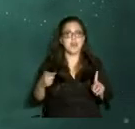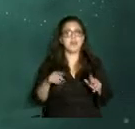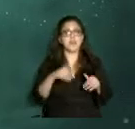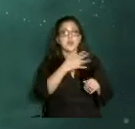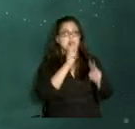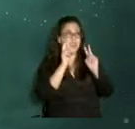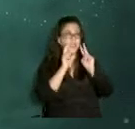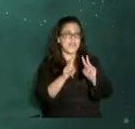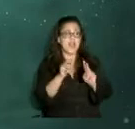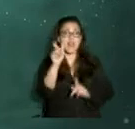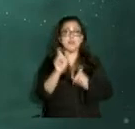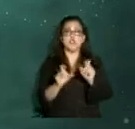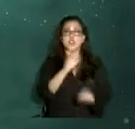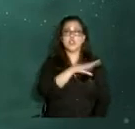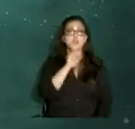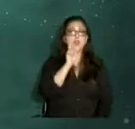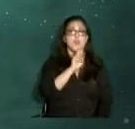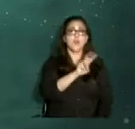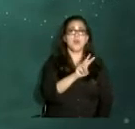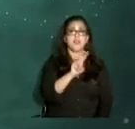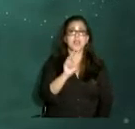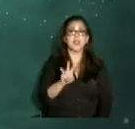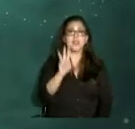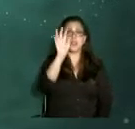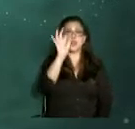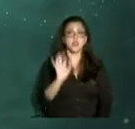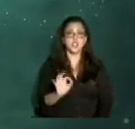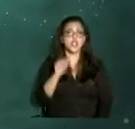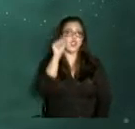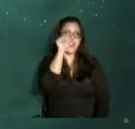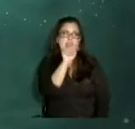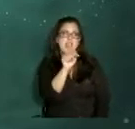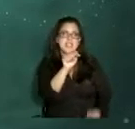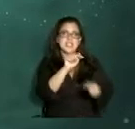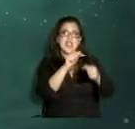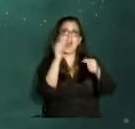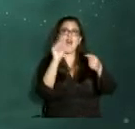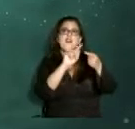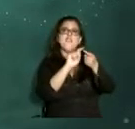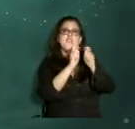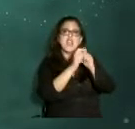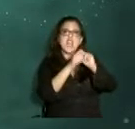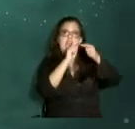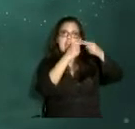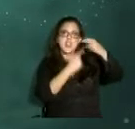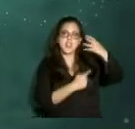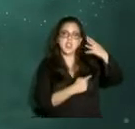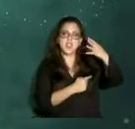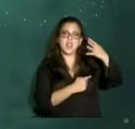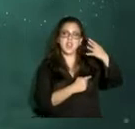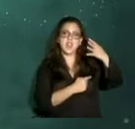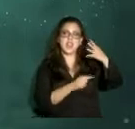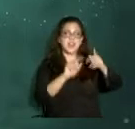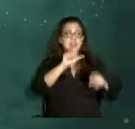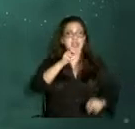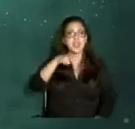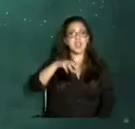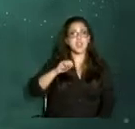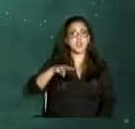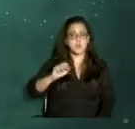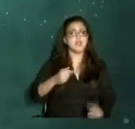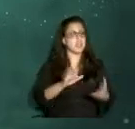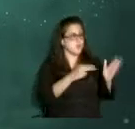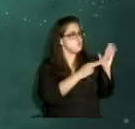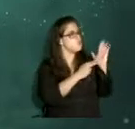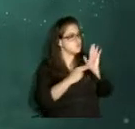los chilenos tenemos un 23% de esta variante, que es lo esperable. El genoma está demostrando nuestra mezcla.